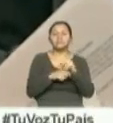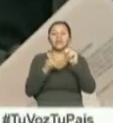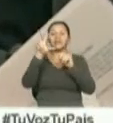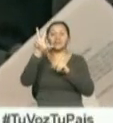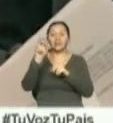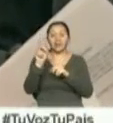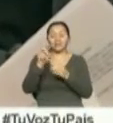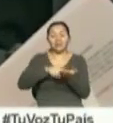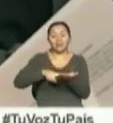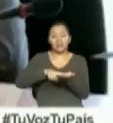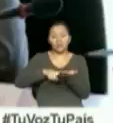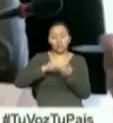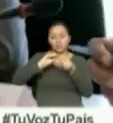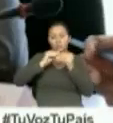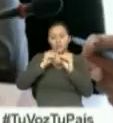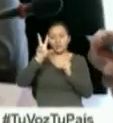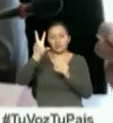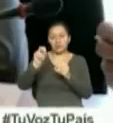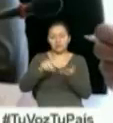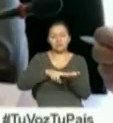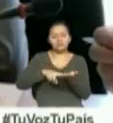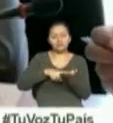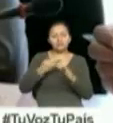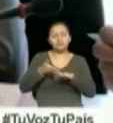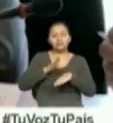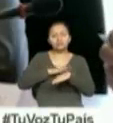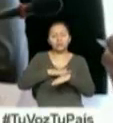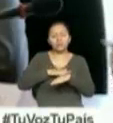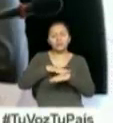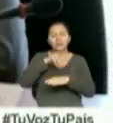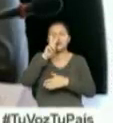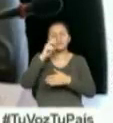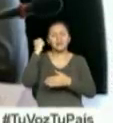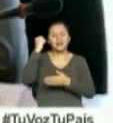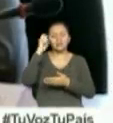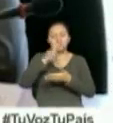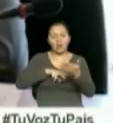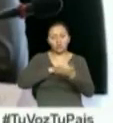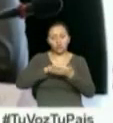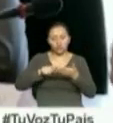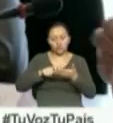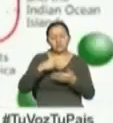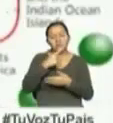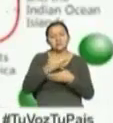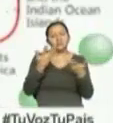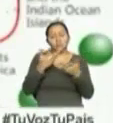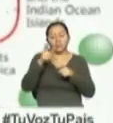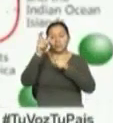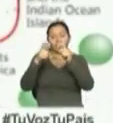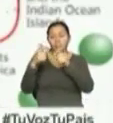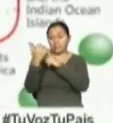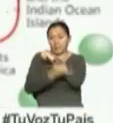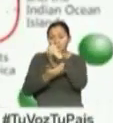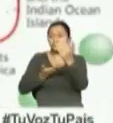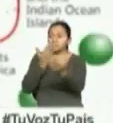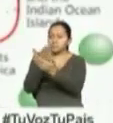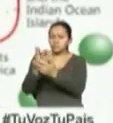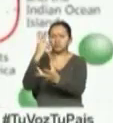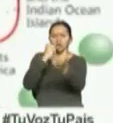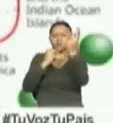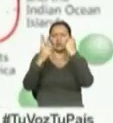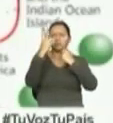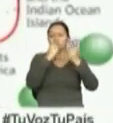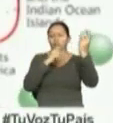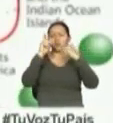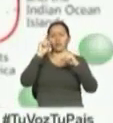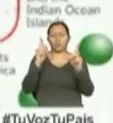Comité Intergubernamental sobre Propiedad Intelectual, se constató que una serie de países se oponen a la regulación internacional que